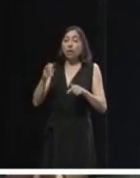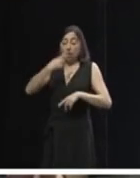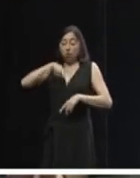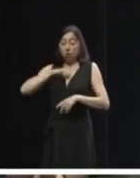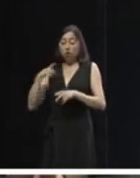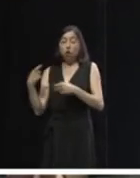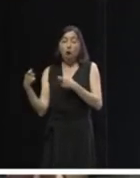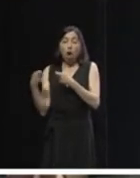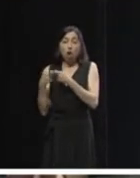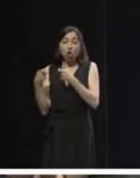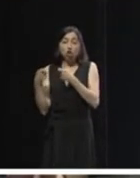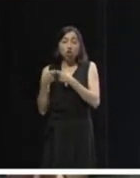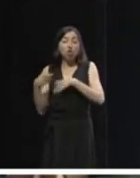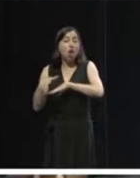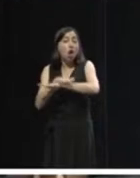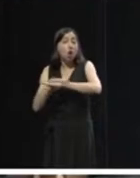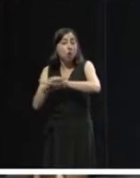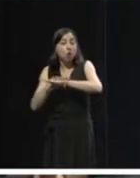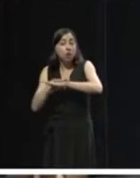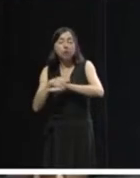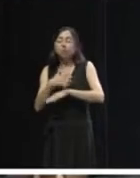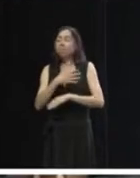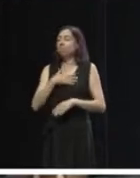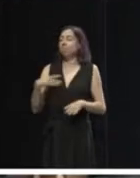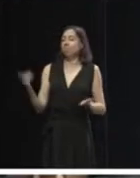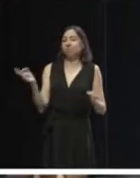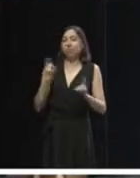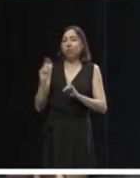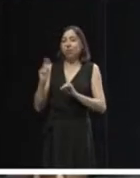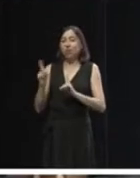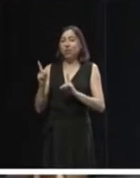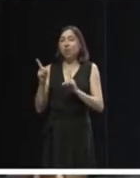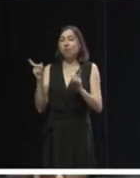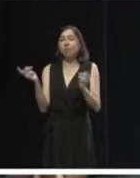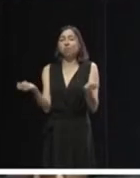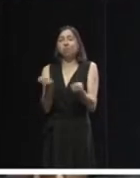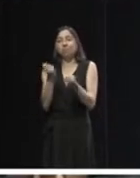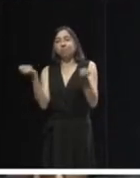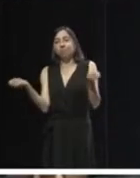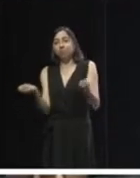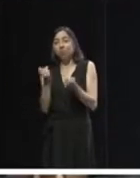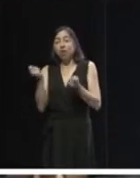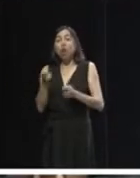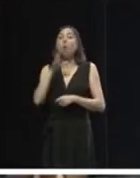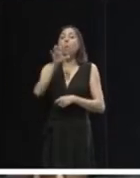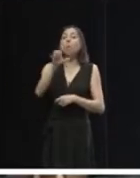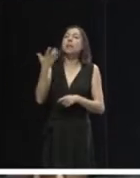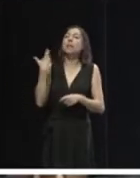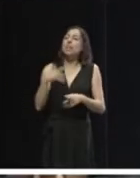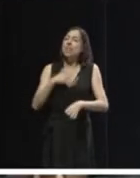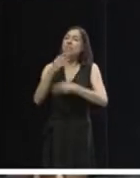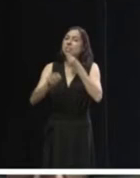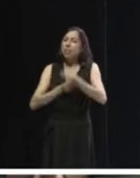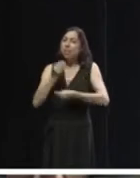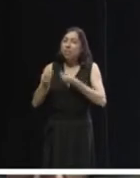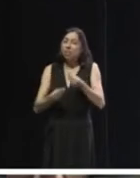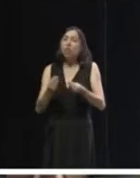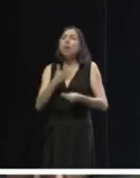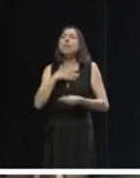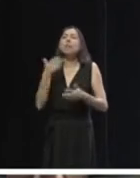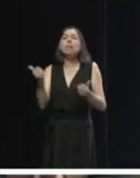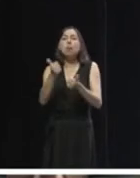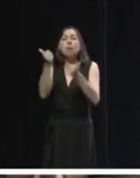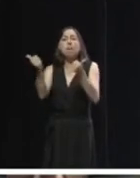de gobierno no quiso sacar adelante, la de un país que están haciendo ya y que quiere muchísimo más. Creo